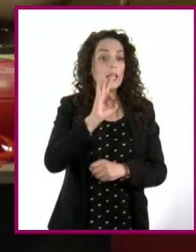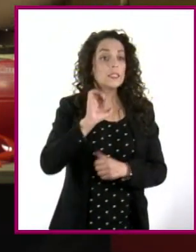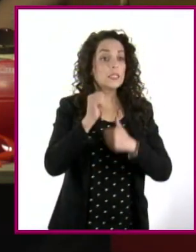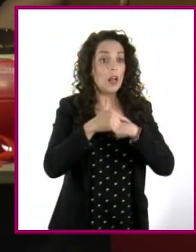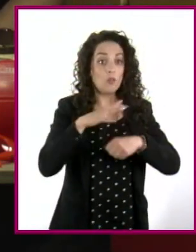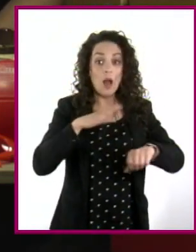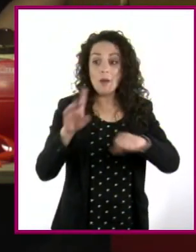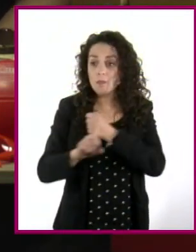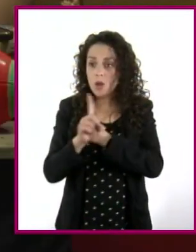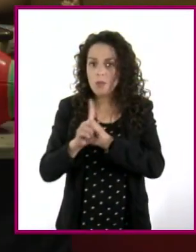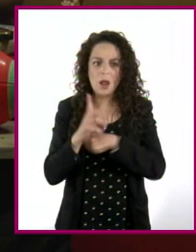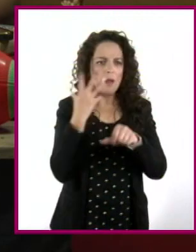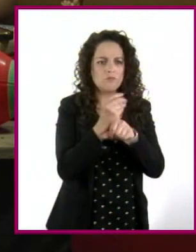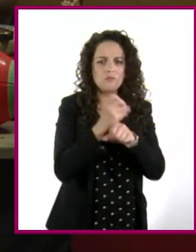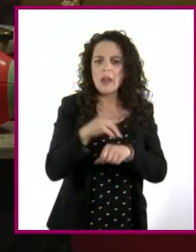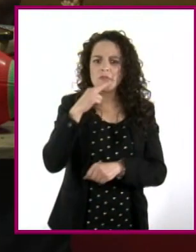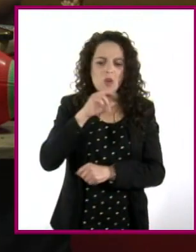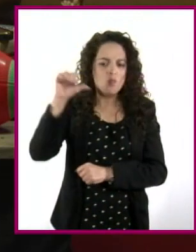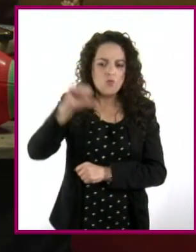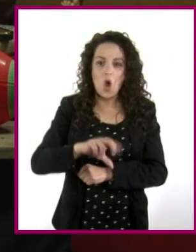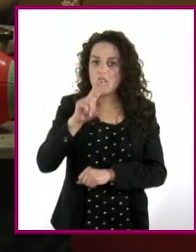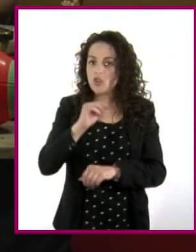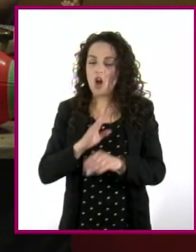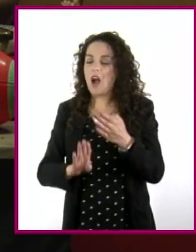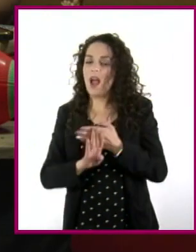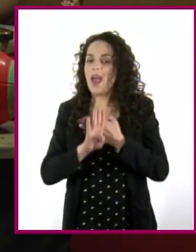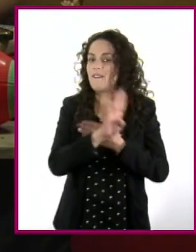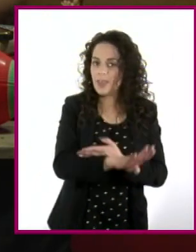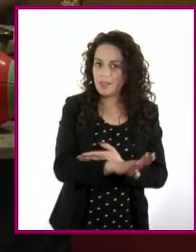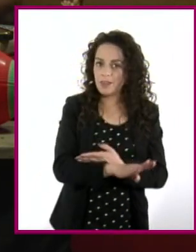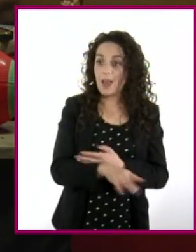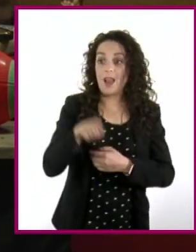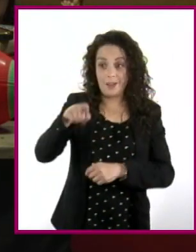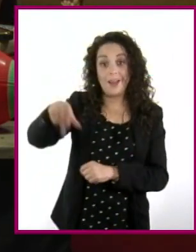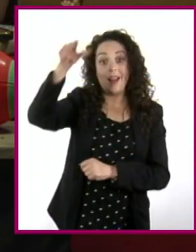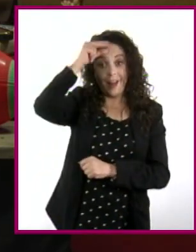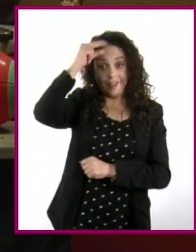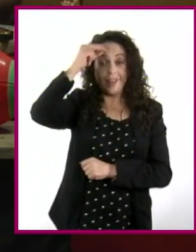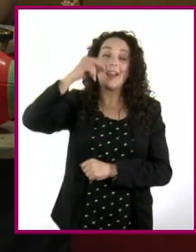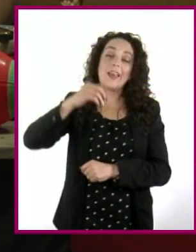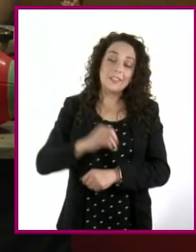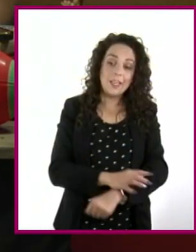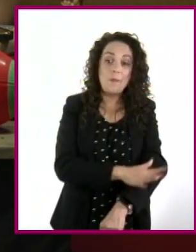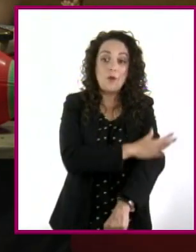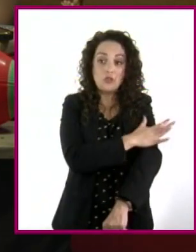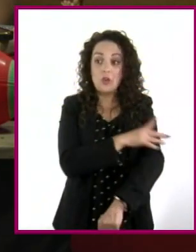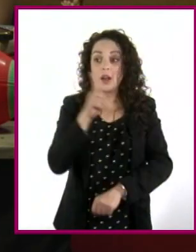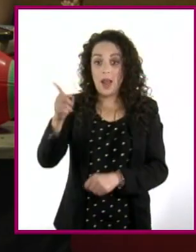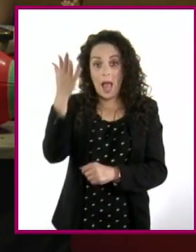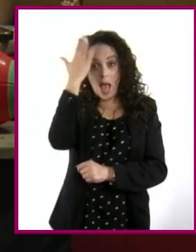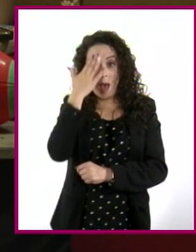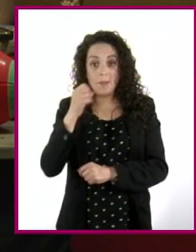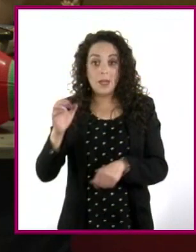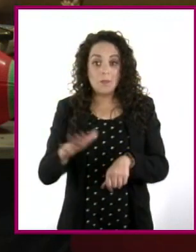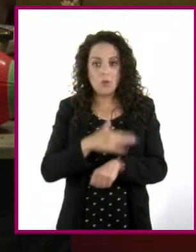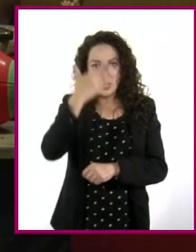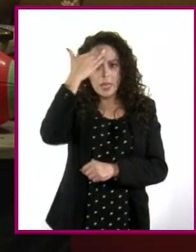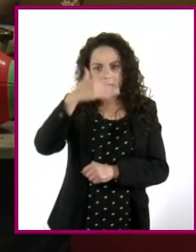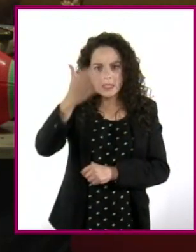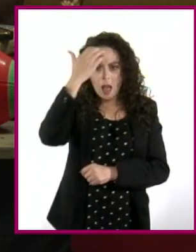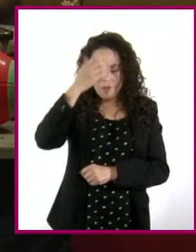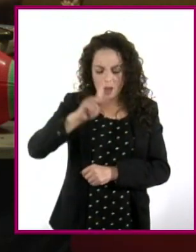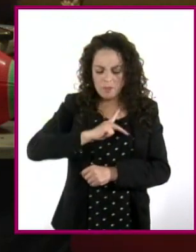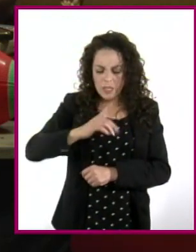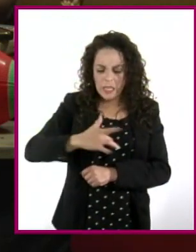presentan en vez de evadirlos. Demuestra inteligencia emocional, que es la habilidad de reconocer sus emociones y las de sus interlocutores, y